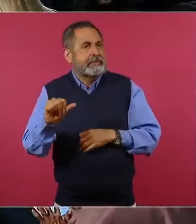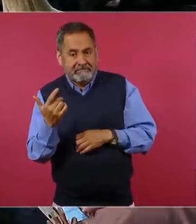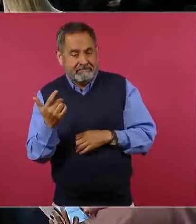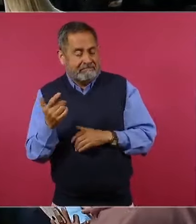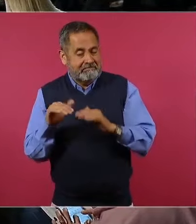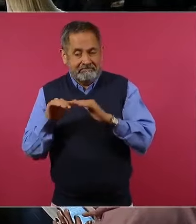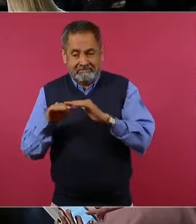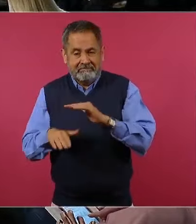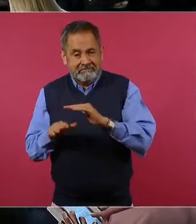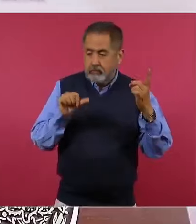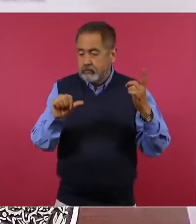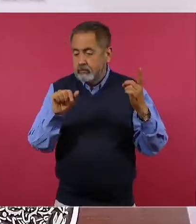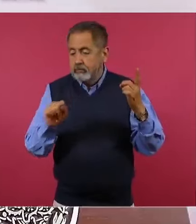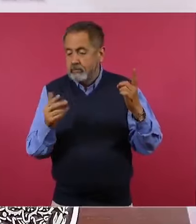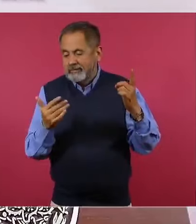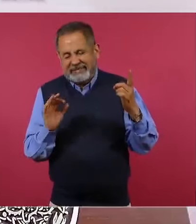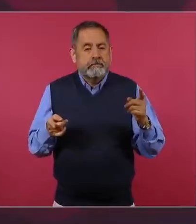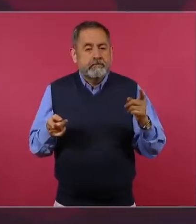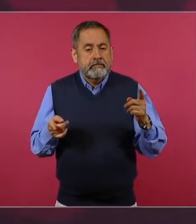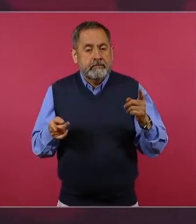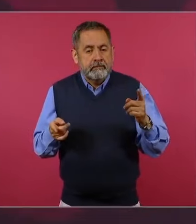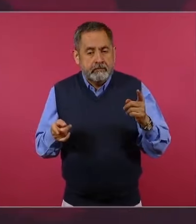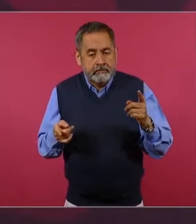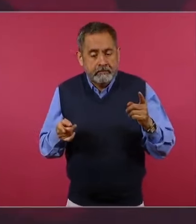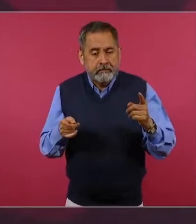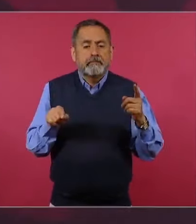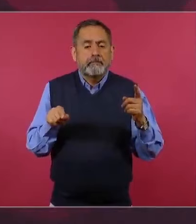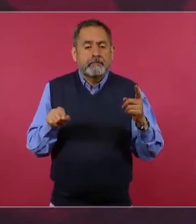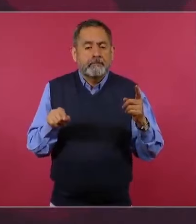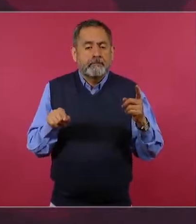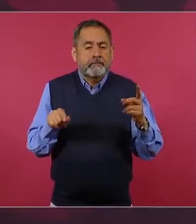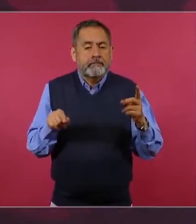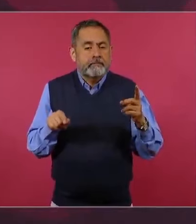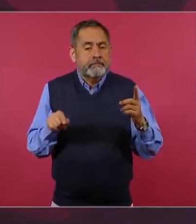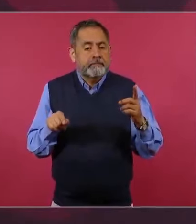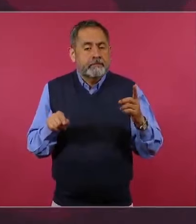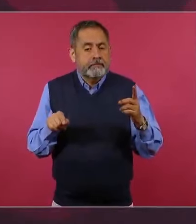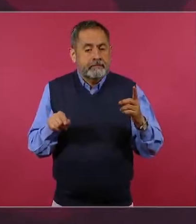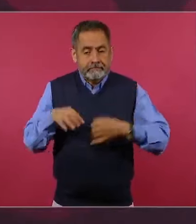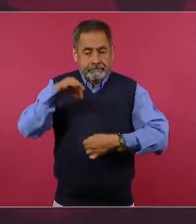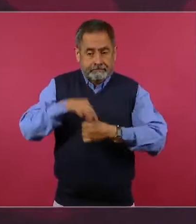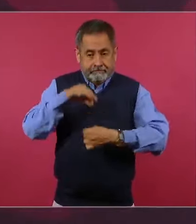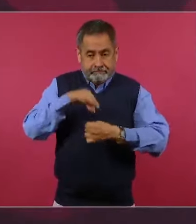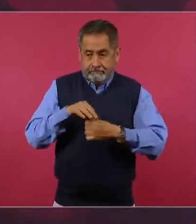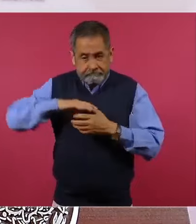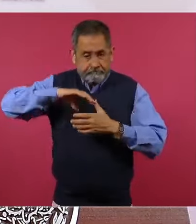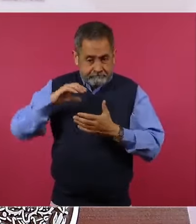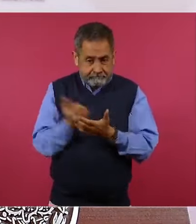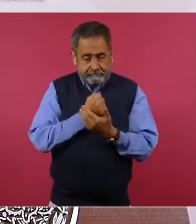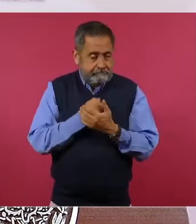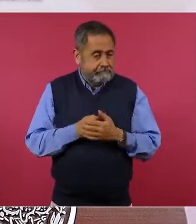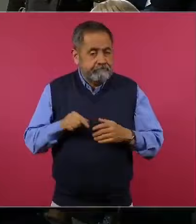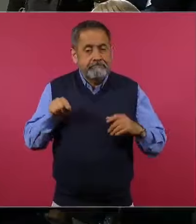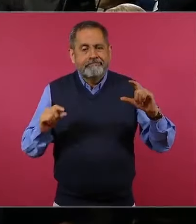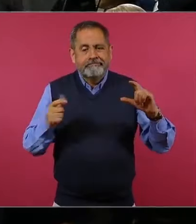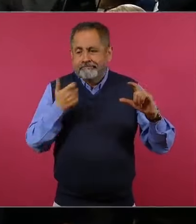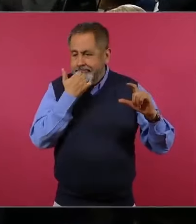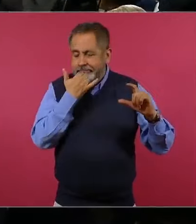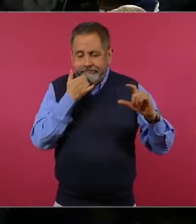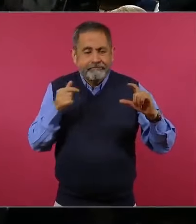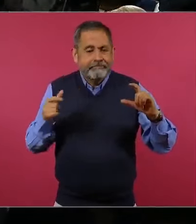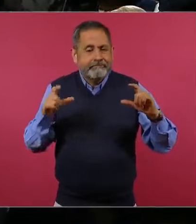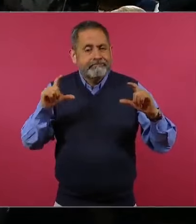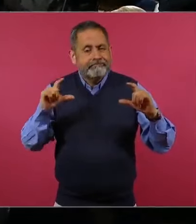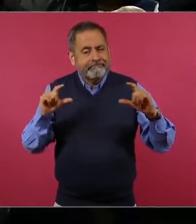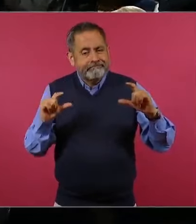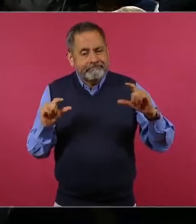16.50 por dólar, y a partir de la elección hace un mes hubo